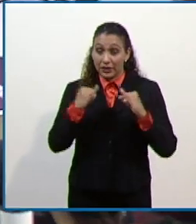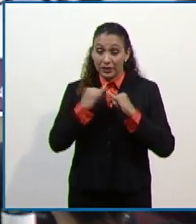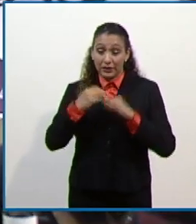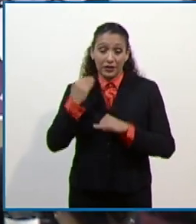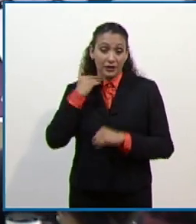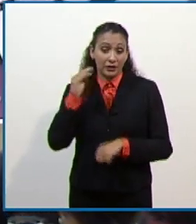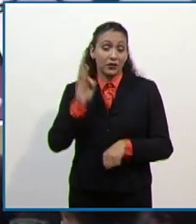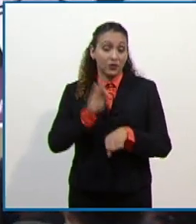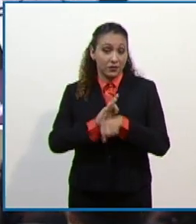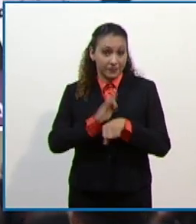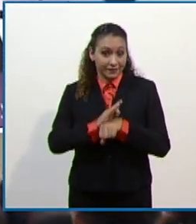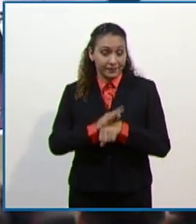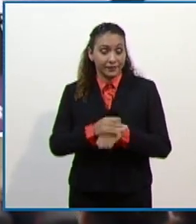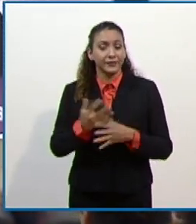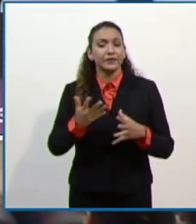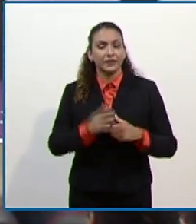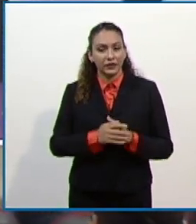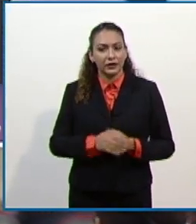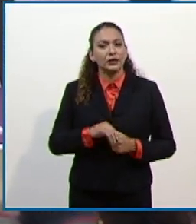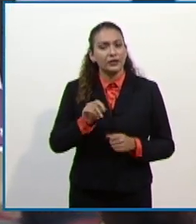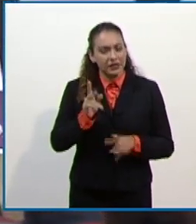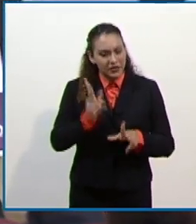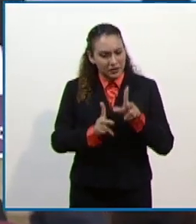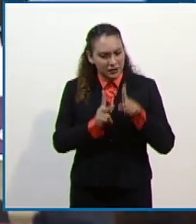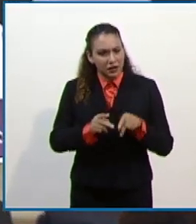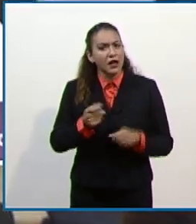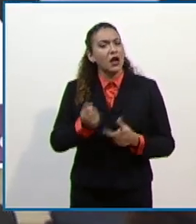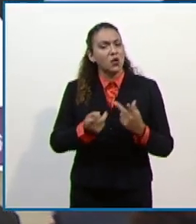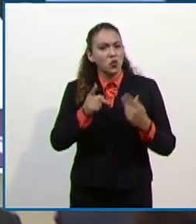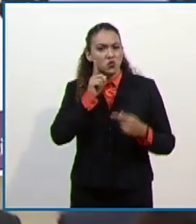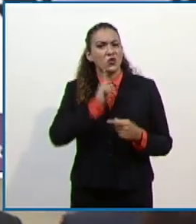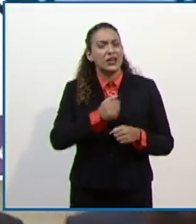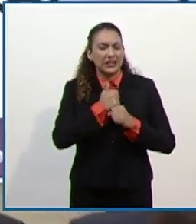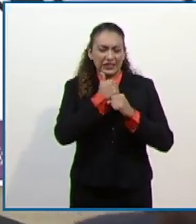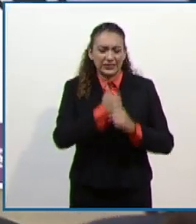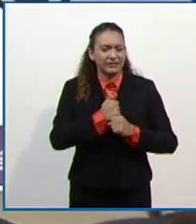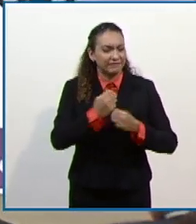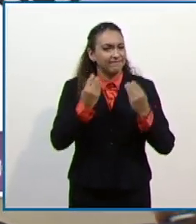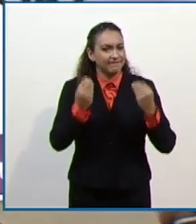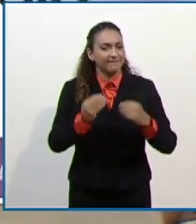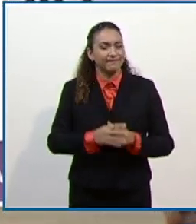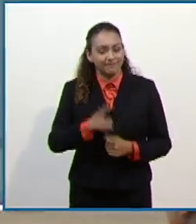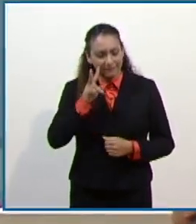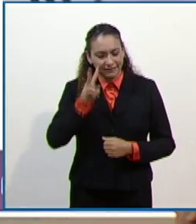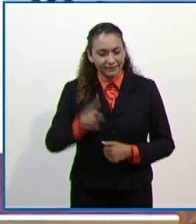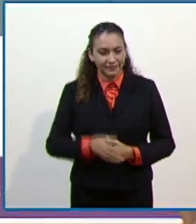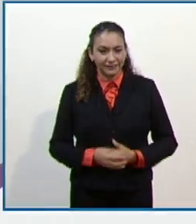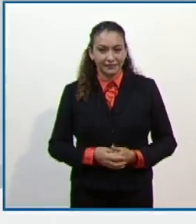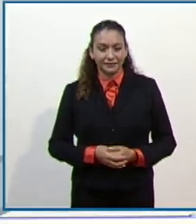personas imputadas, pero que también sufrieron como víctimas. Vamos a ver.